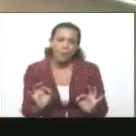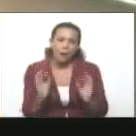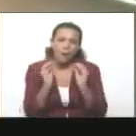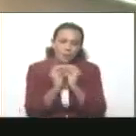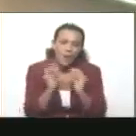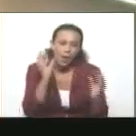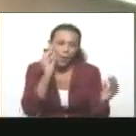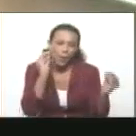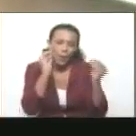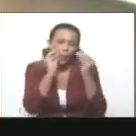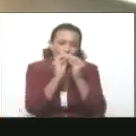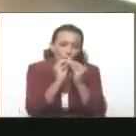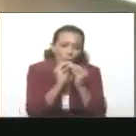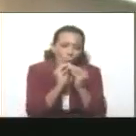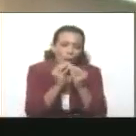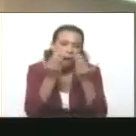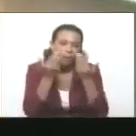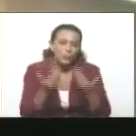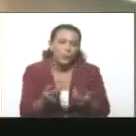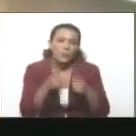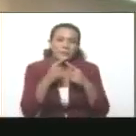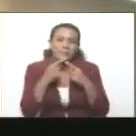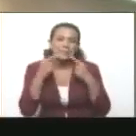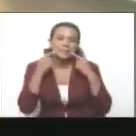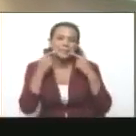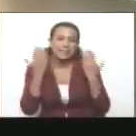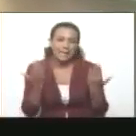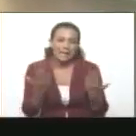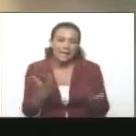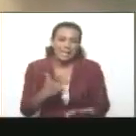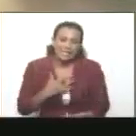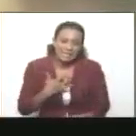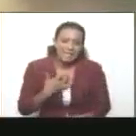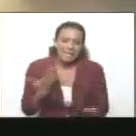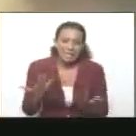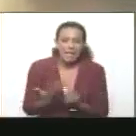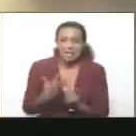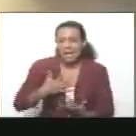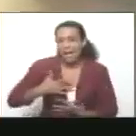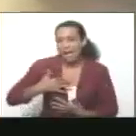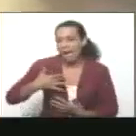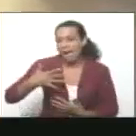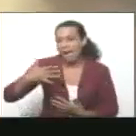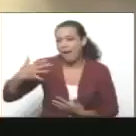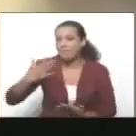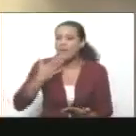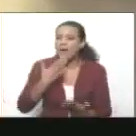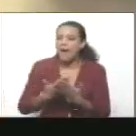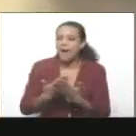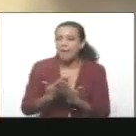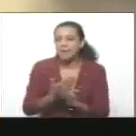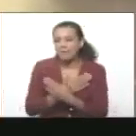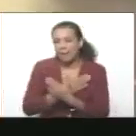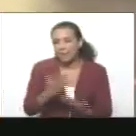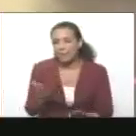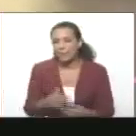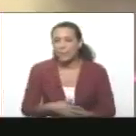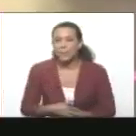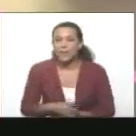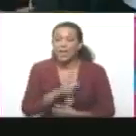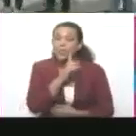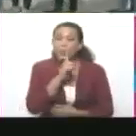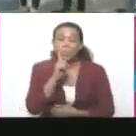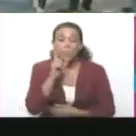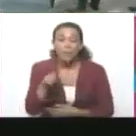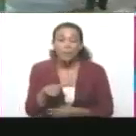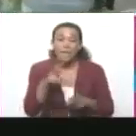aquí con nosotros, plantado con su sonrisa. Él está aquí. Él está aquí presente. Dándole las gracias a ustedes y en nombre de